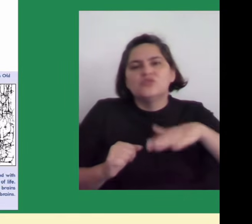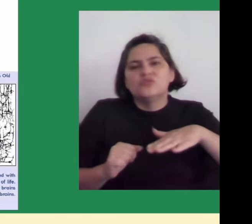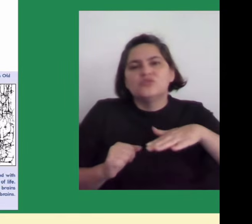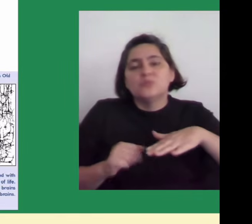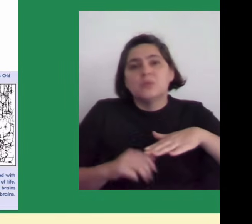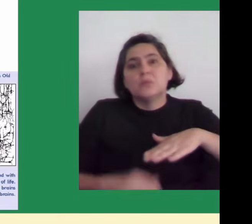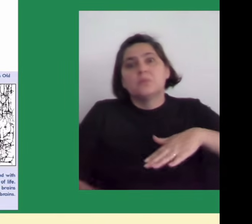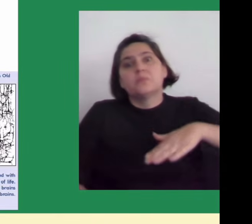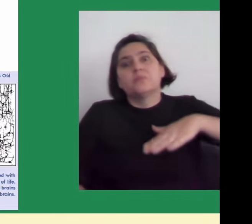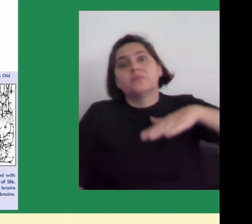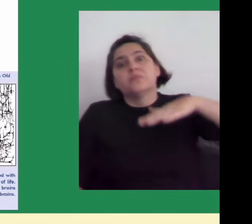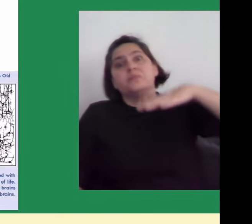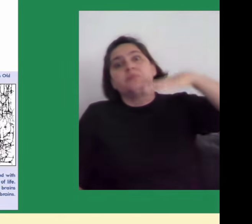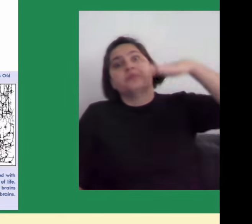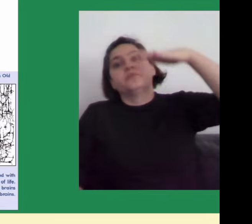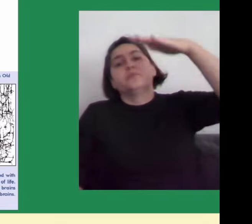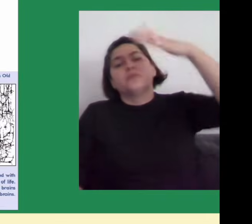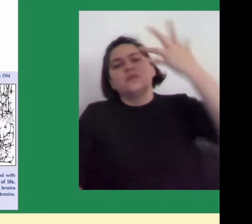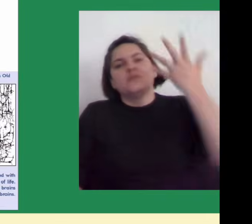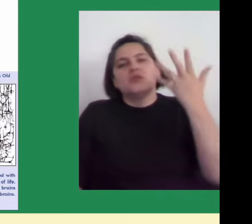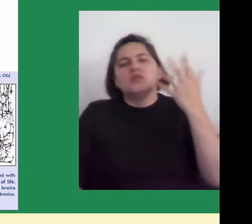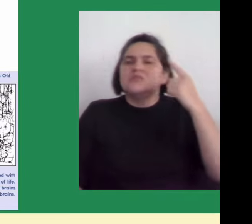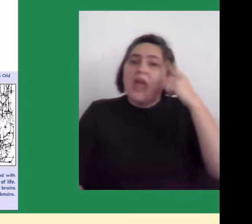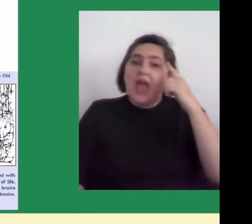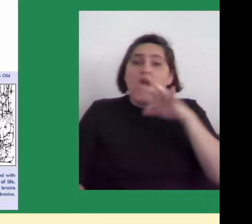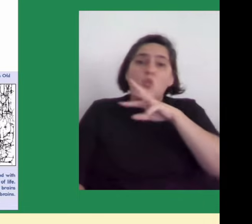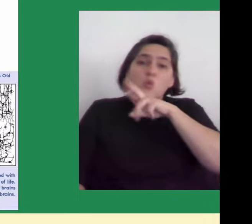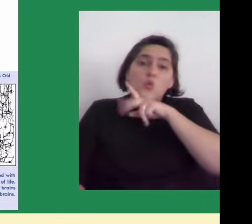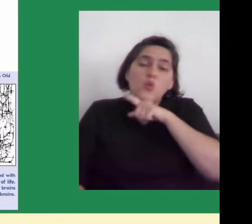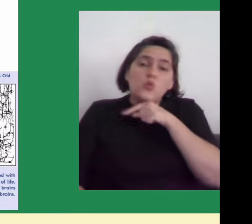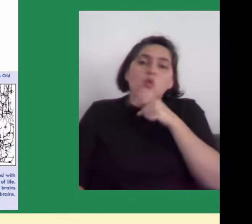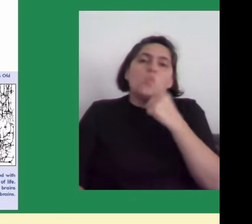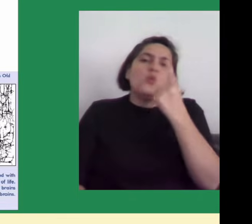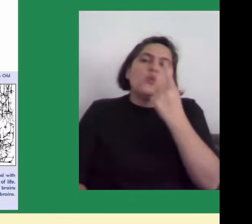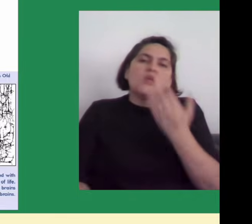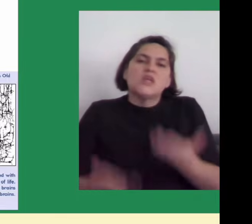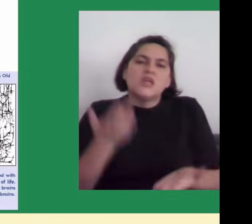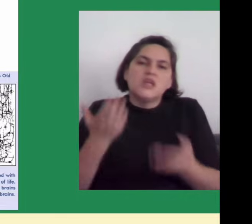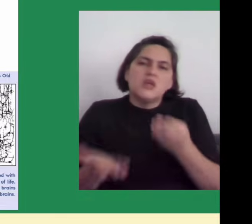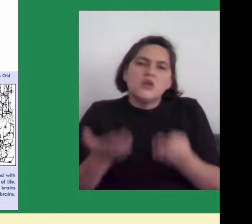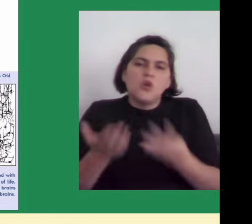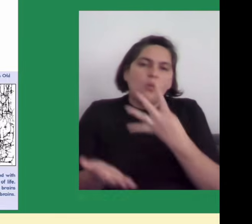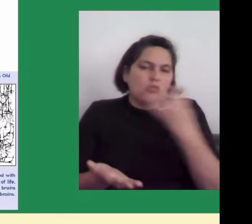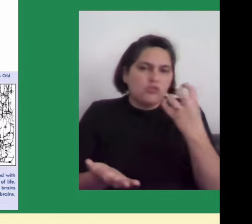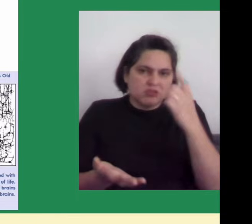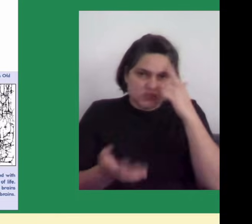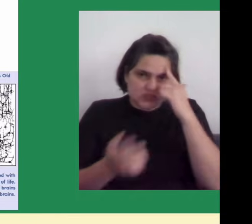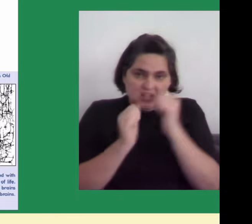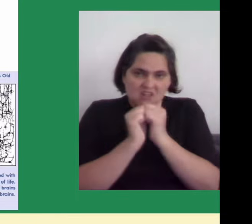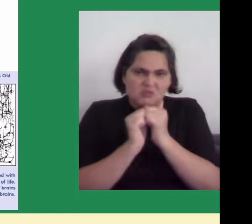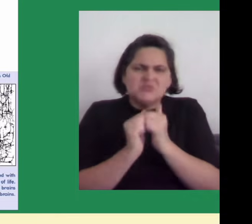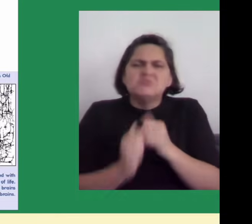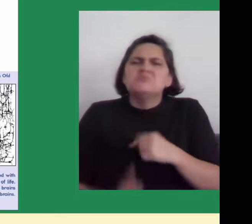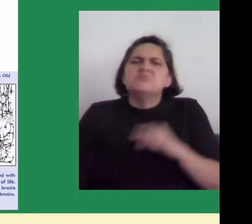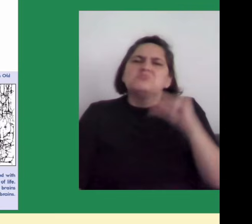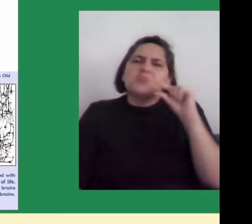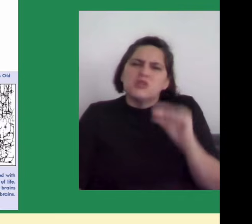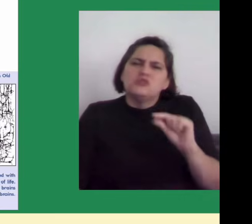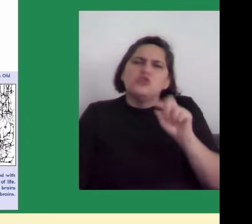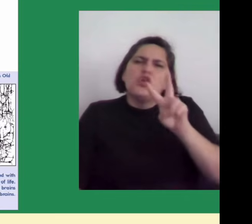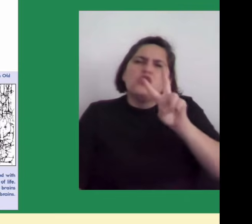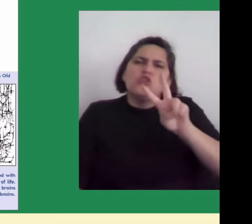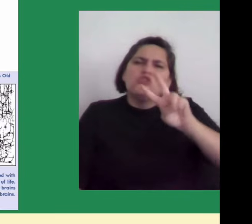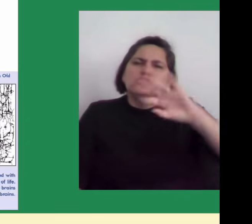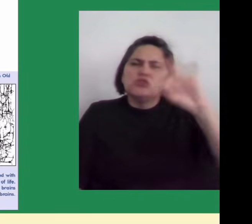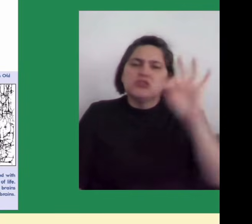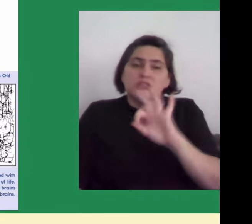nuestro cerebro pesa 1,4 kg y eso representa el 2% de peso corporal. de un 10 al nacer